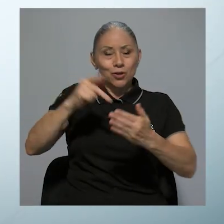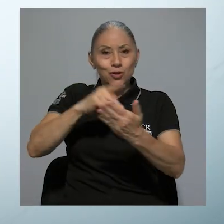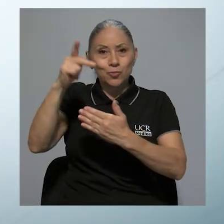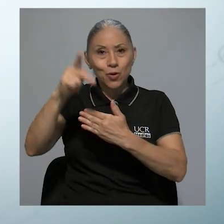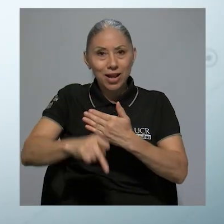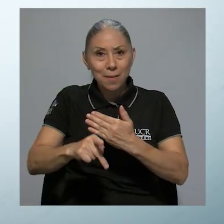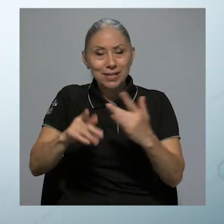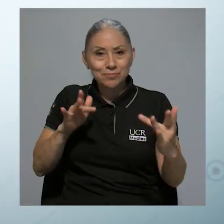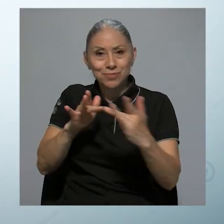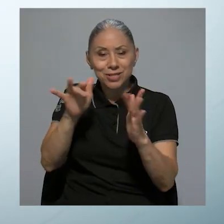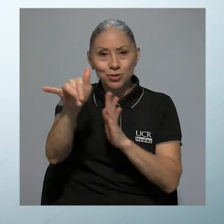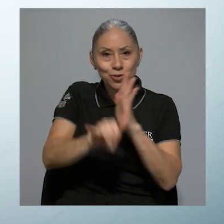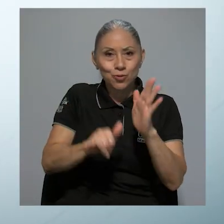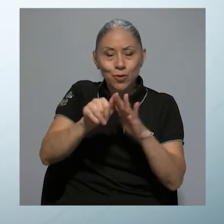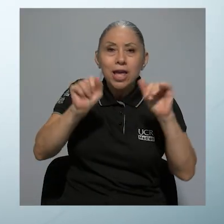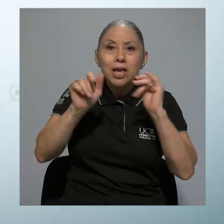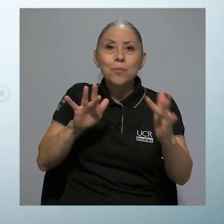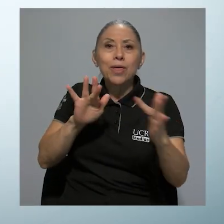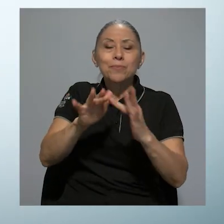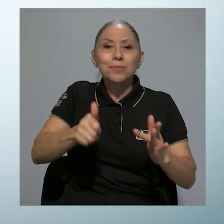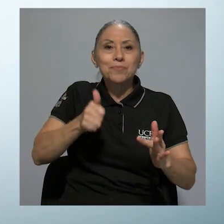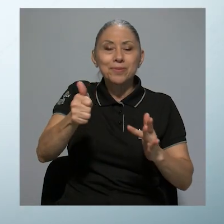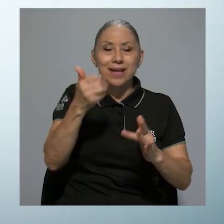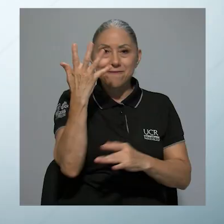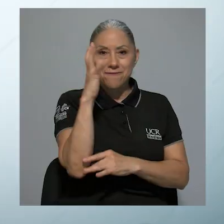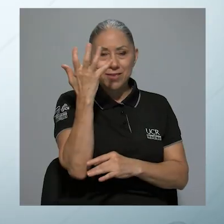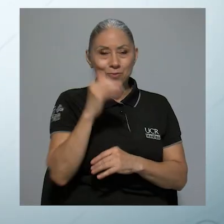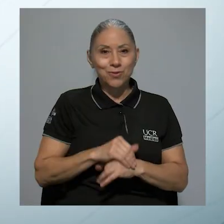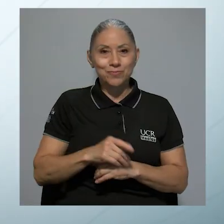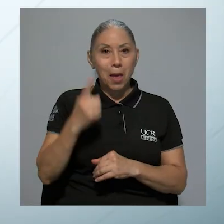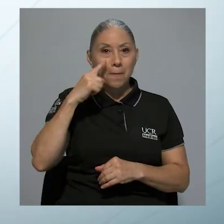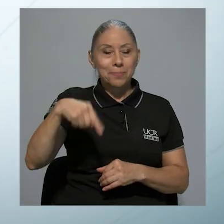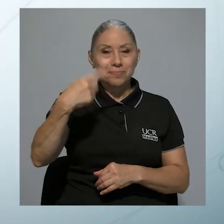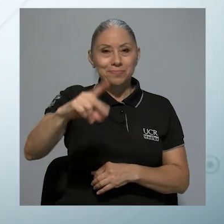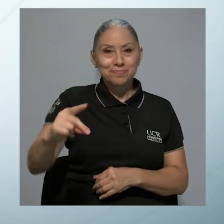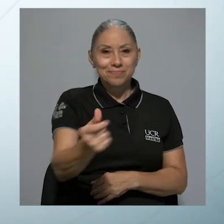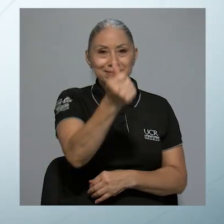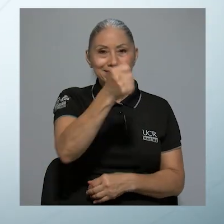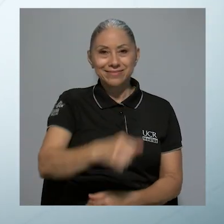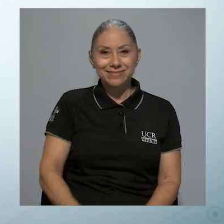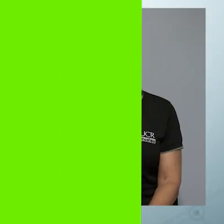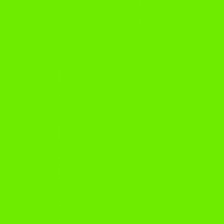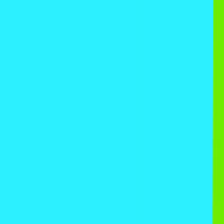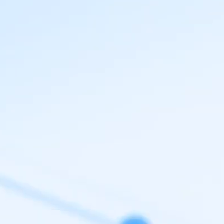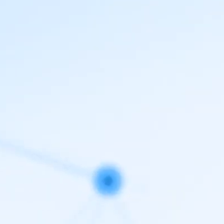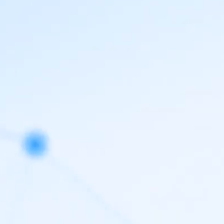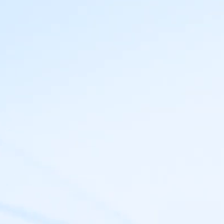programas en nuestro canal de YouTube y seguirnos en nuestra página de Facebook. Hasta la próxima.